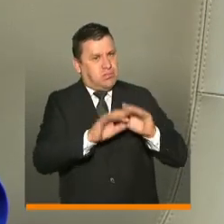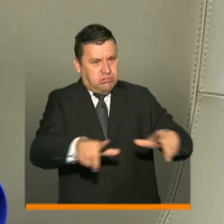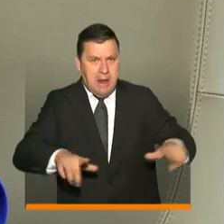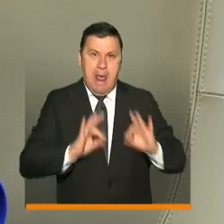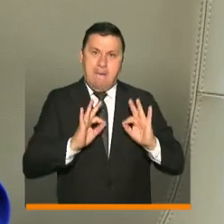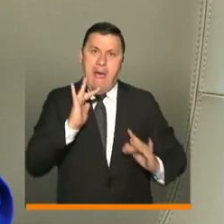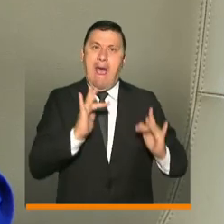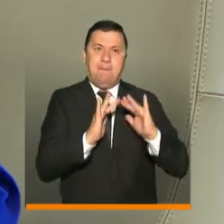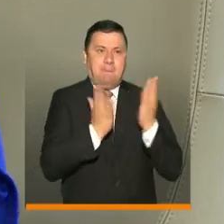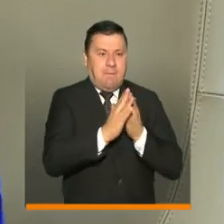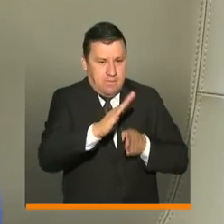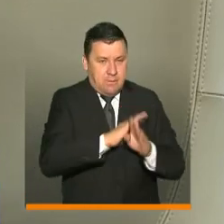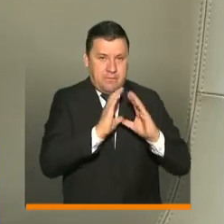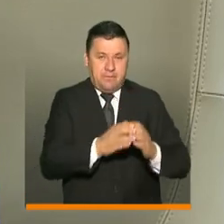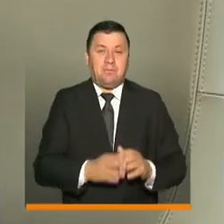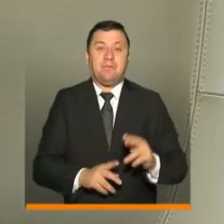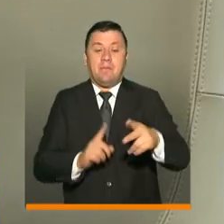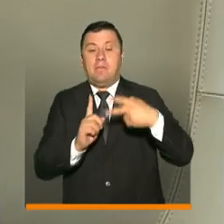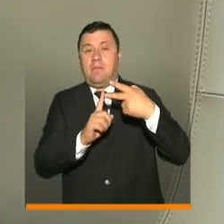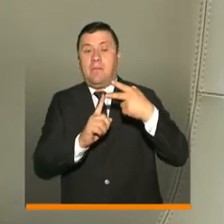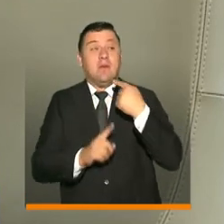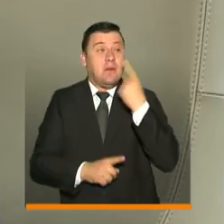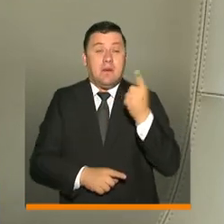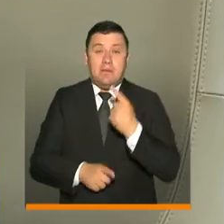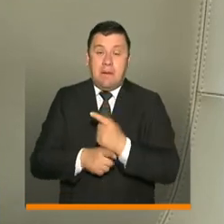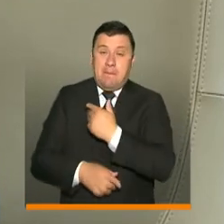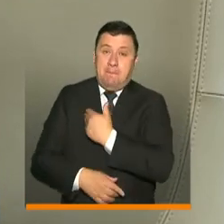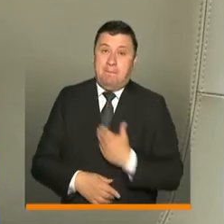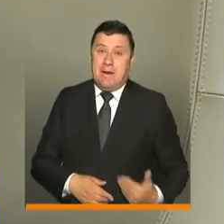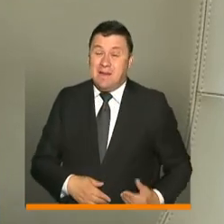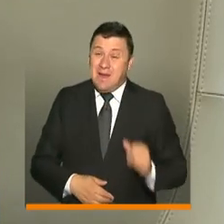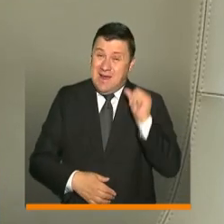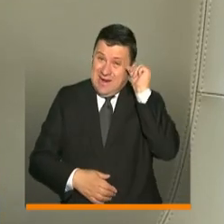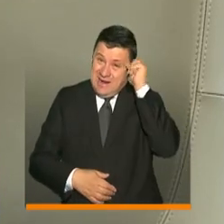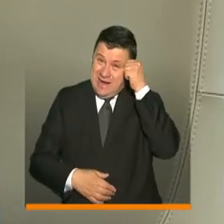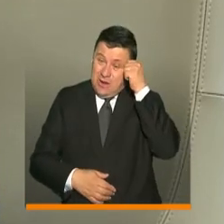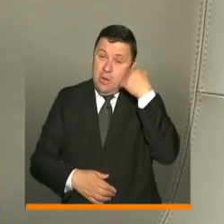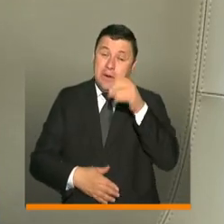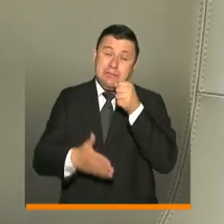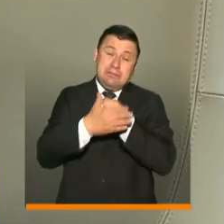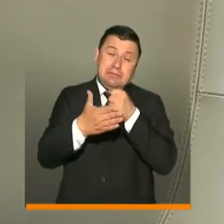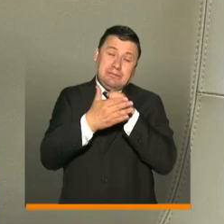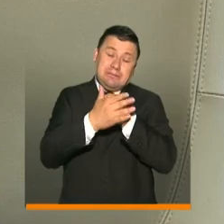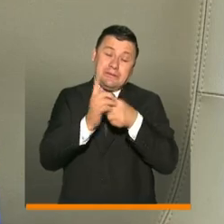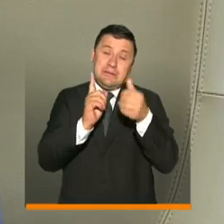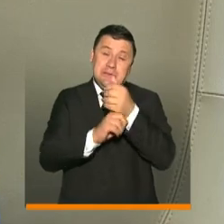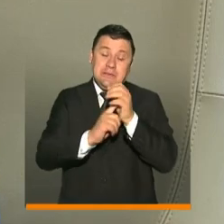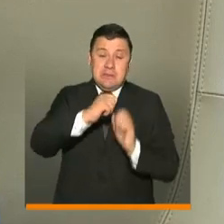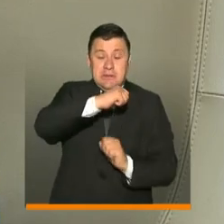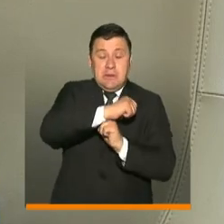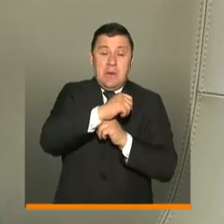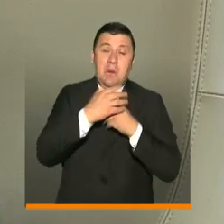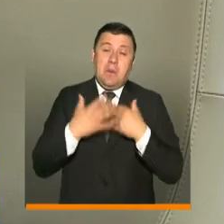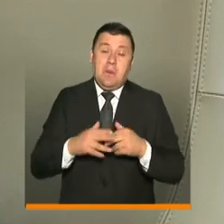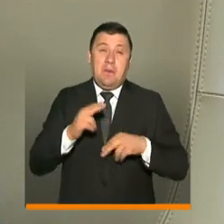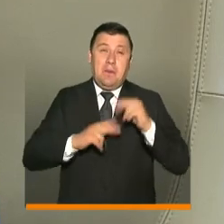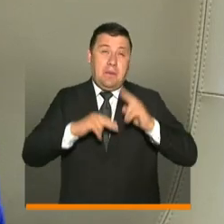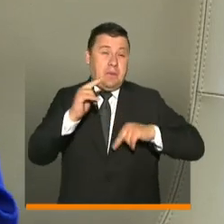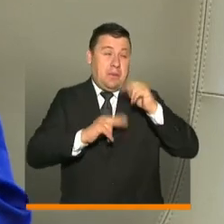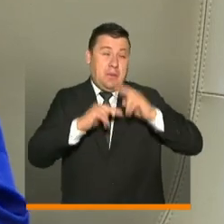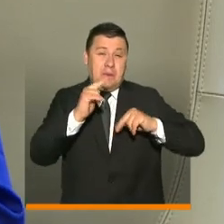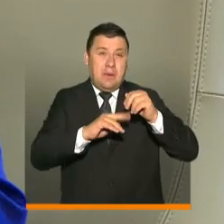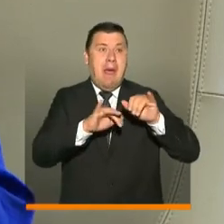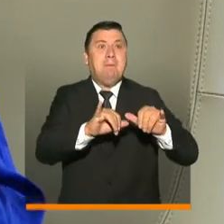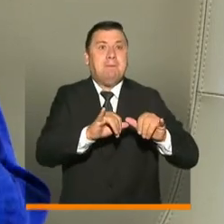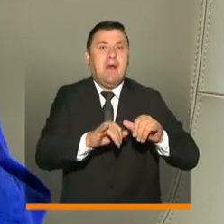El segundo mensaje, como lo mencionaba el señor presidente, recuerden que encontramos un reto bien grande en infraestructura, con muchas de las obras concentradas,